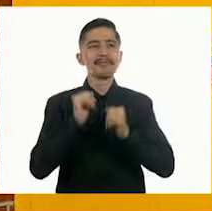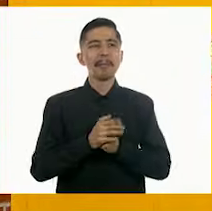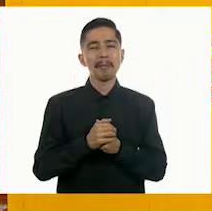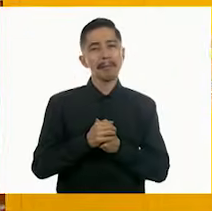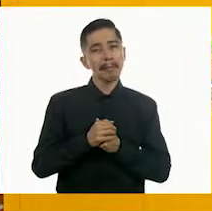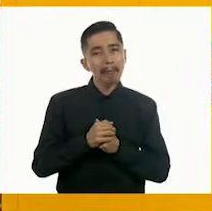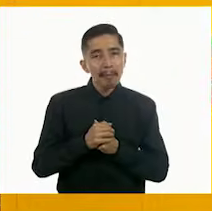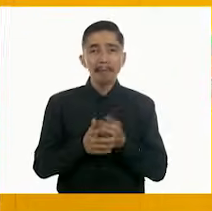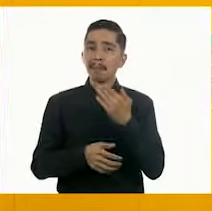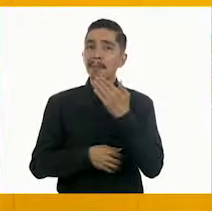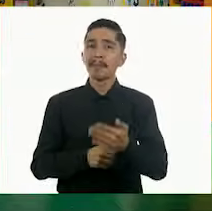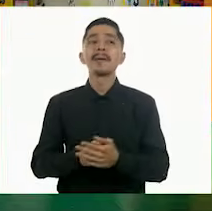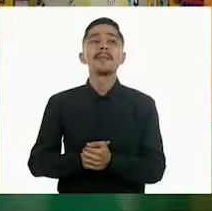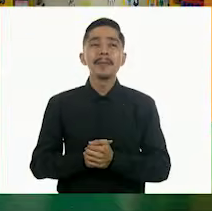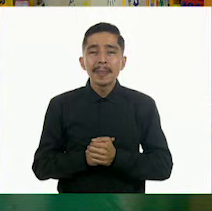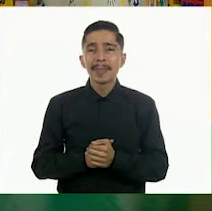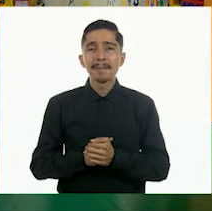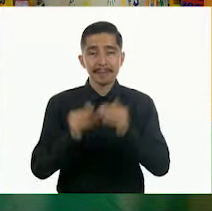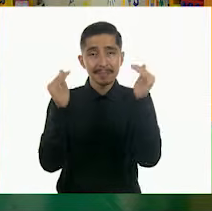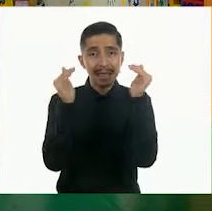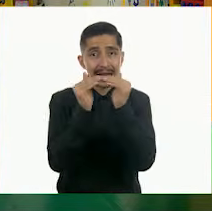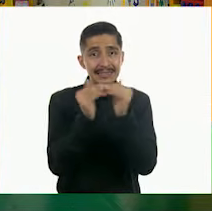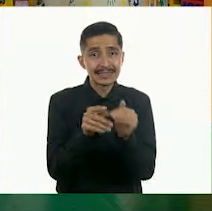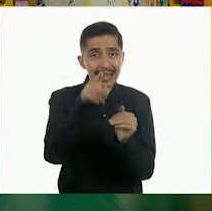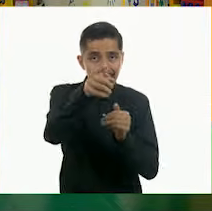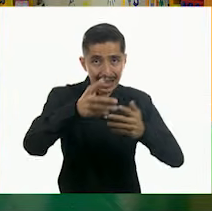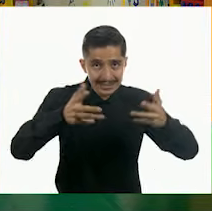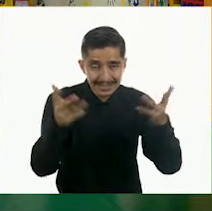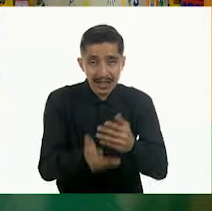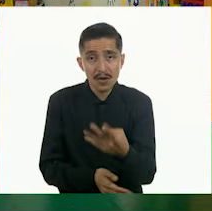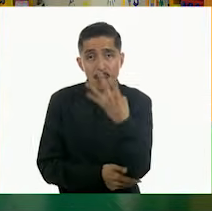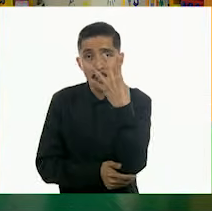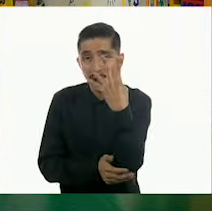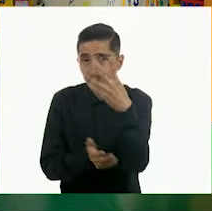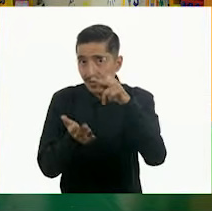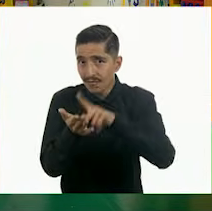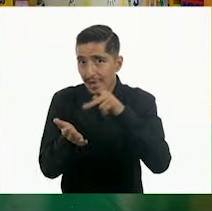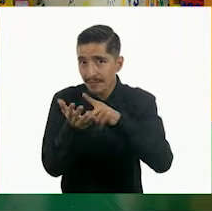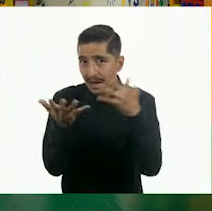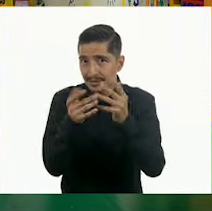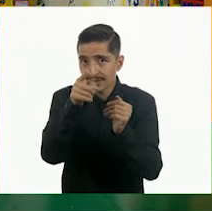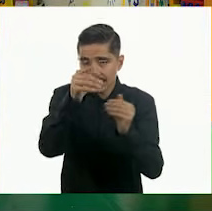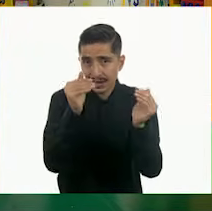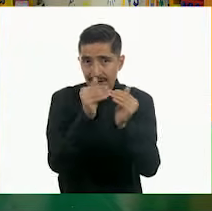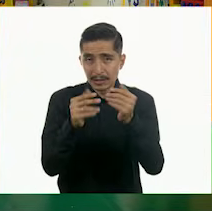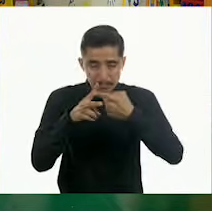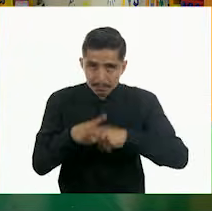Excelente. Muy bien. En casa vamos a hacerlo cuatro veces. Cuatro veces. Empezamos.